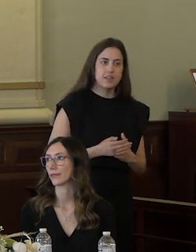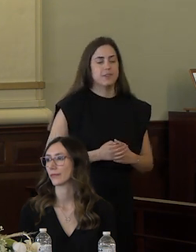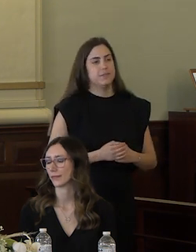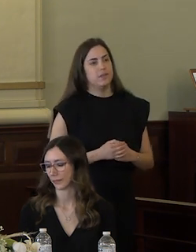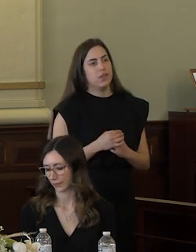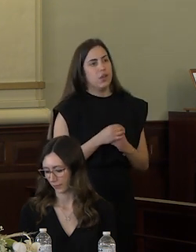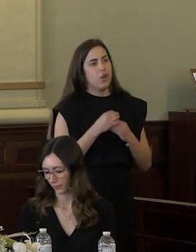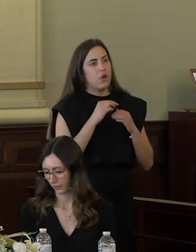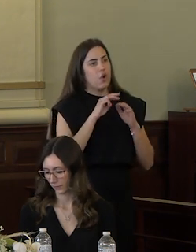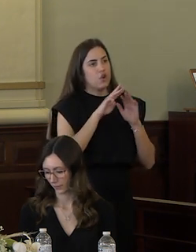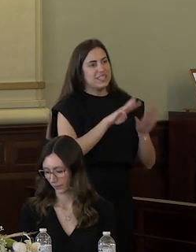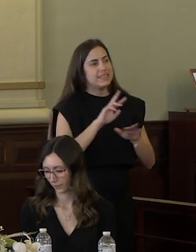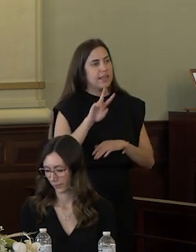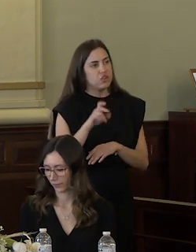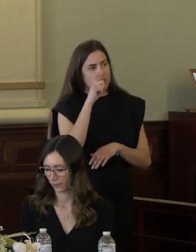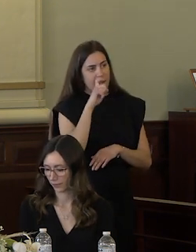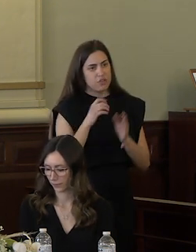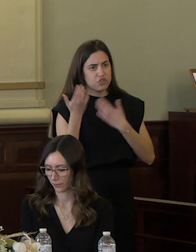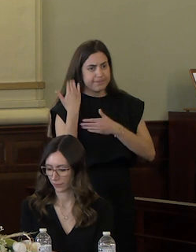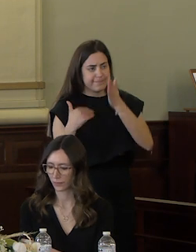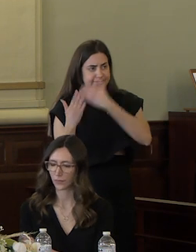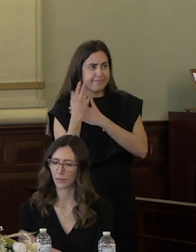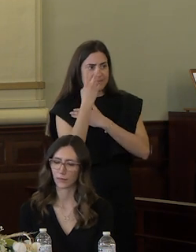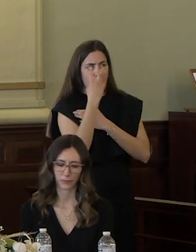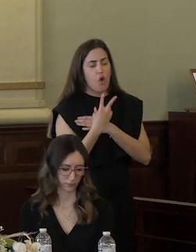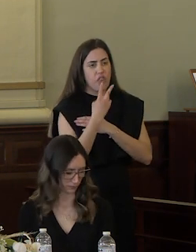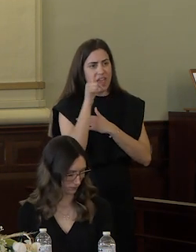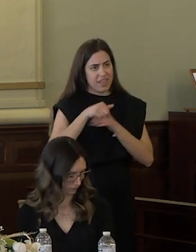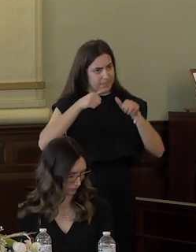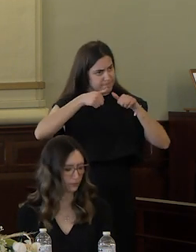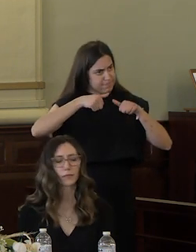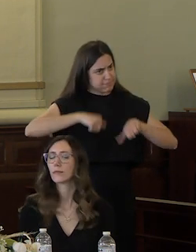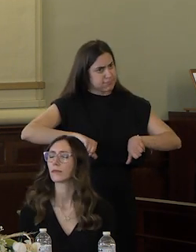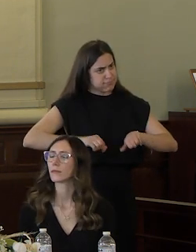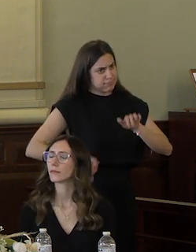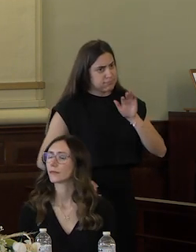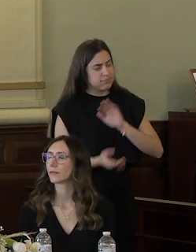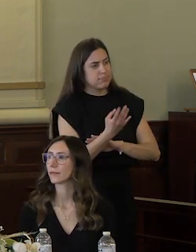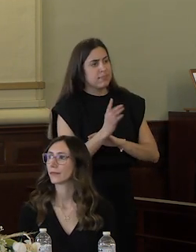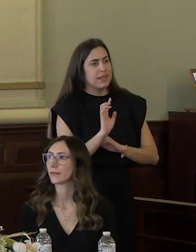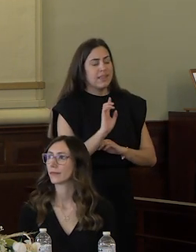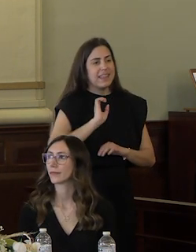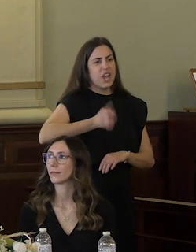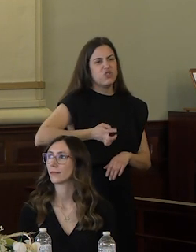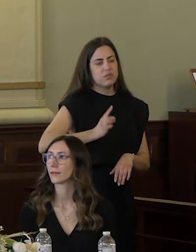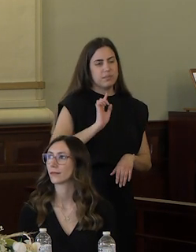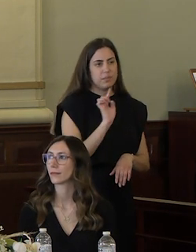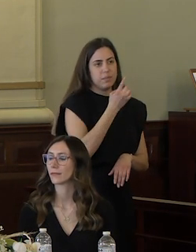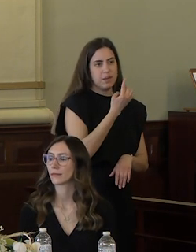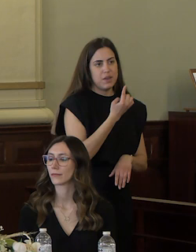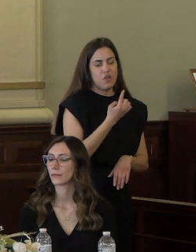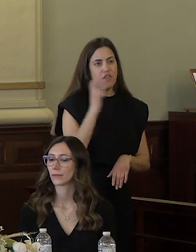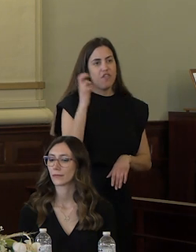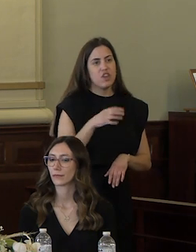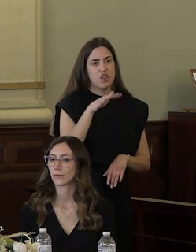Hace 82 años que la ONCE tiene presencia en Albacete. El primer director vino de las